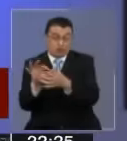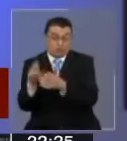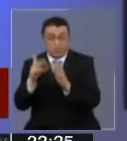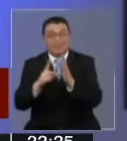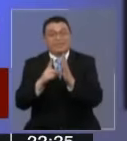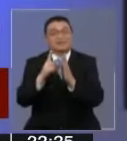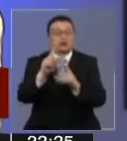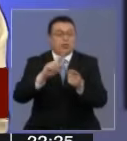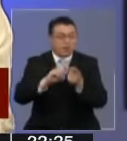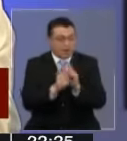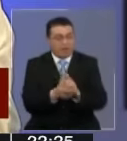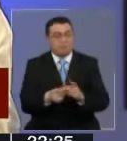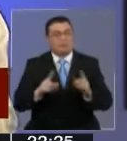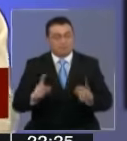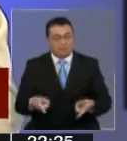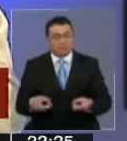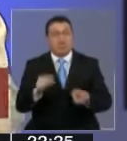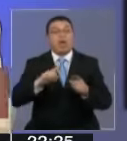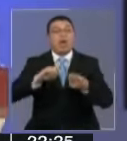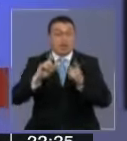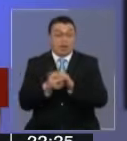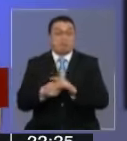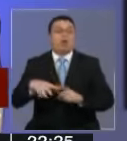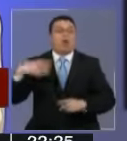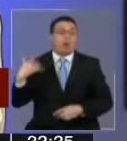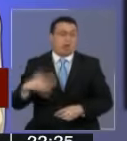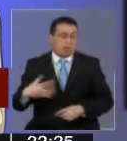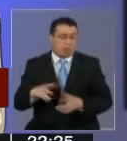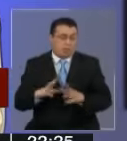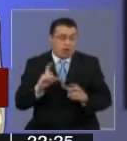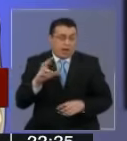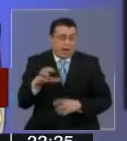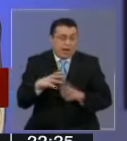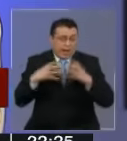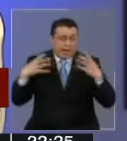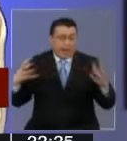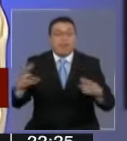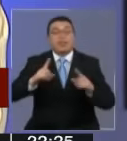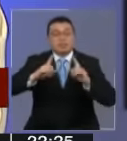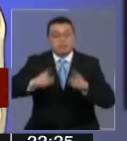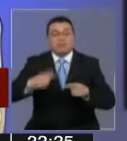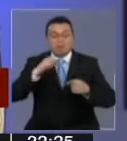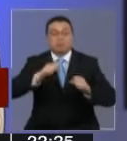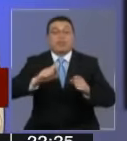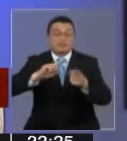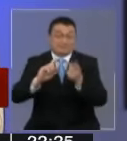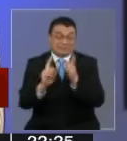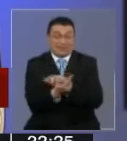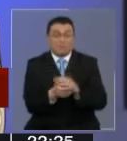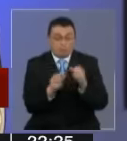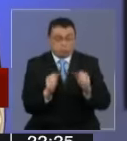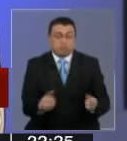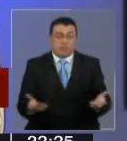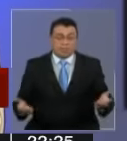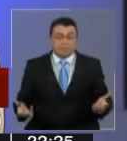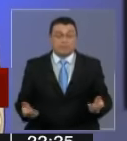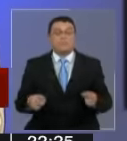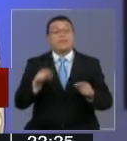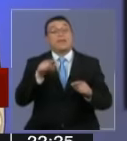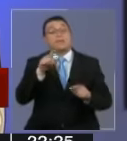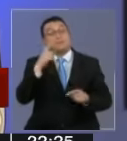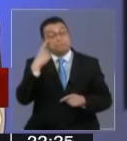desarrollo. O sea, son cambios sumamente radicales los que habría que emprender para generar una transformación en ese sentido. Yo creo que